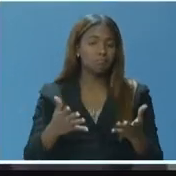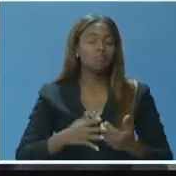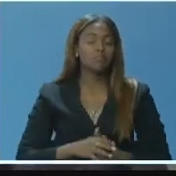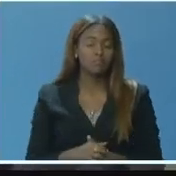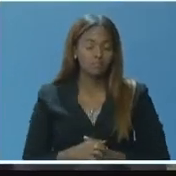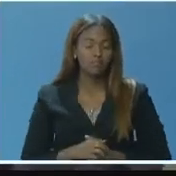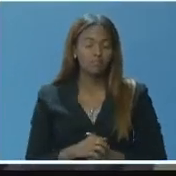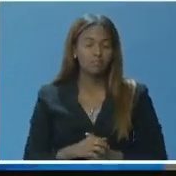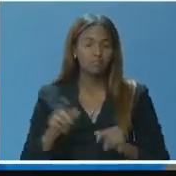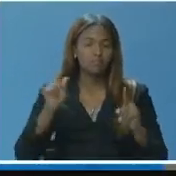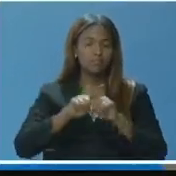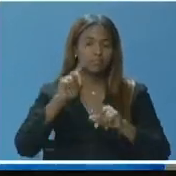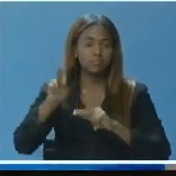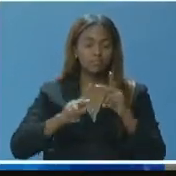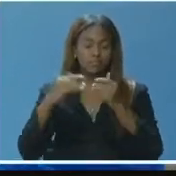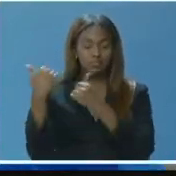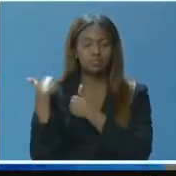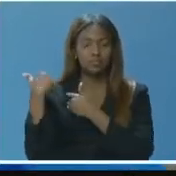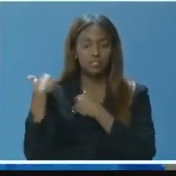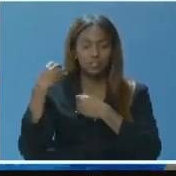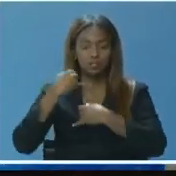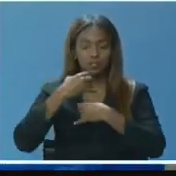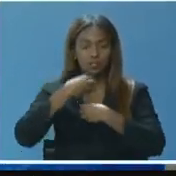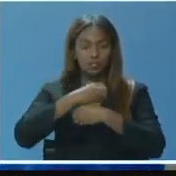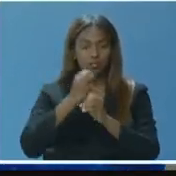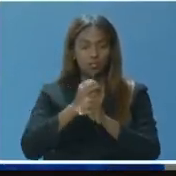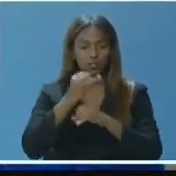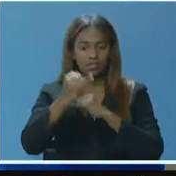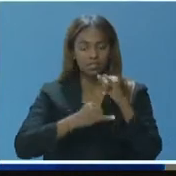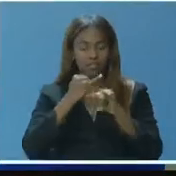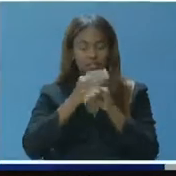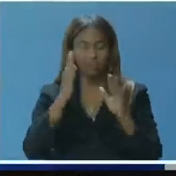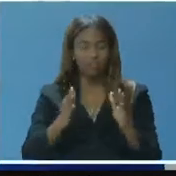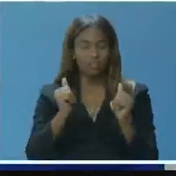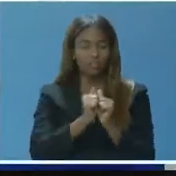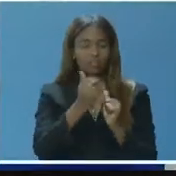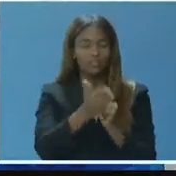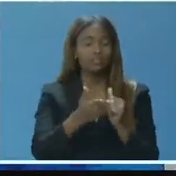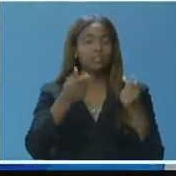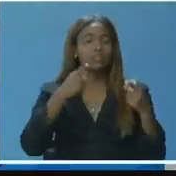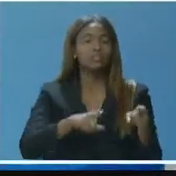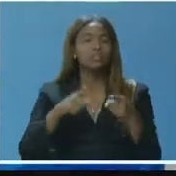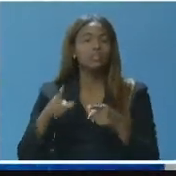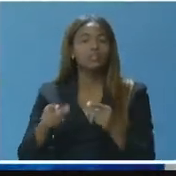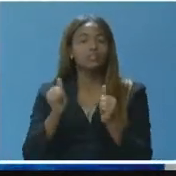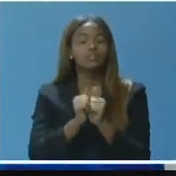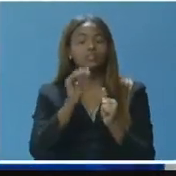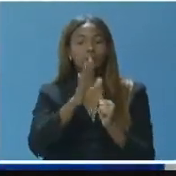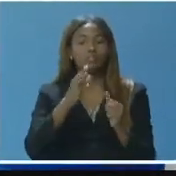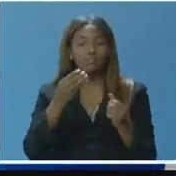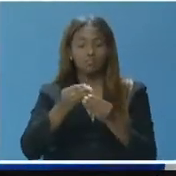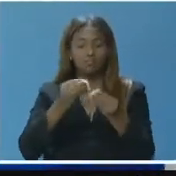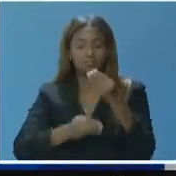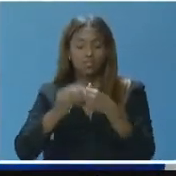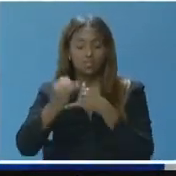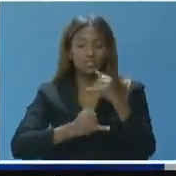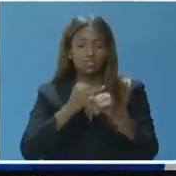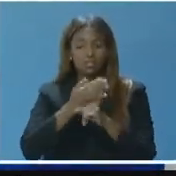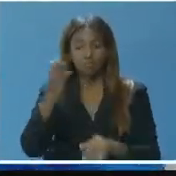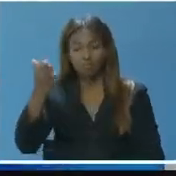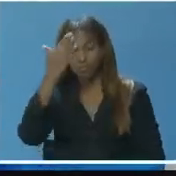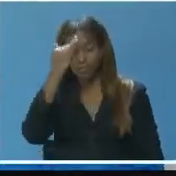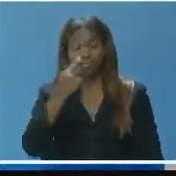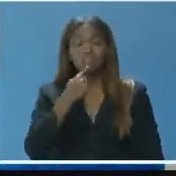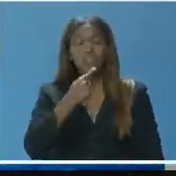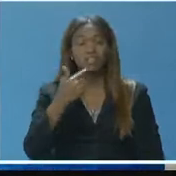el representante del Organismo Financiero Internacional, estas acciones crean las condiciones para la inversión internacional, ya que, según dijo,